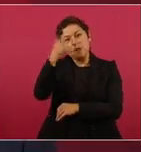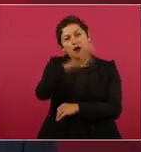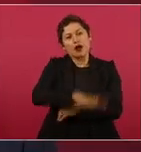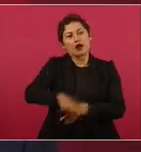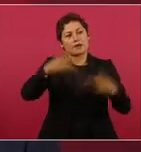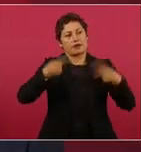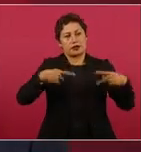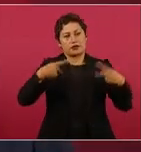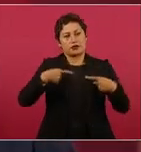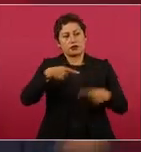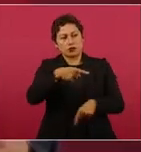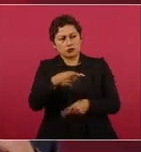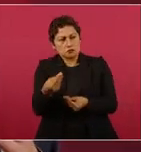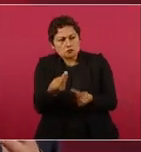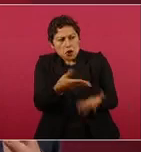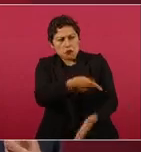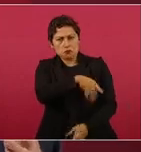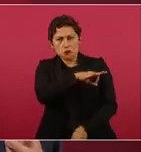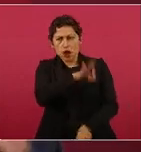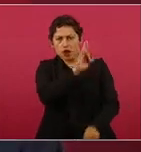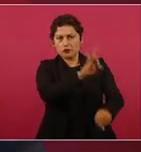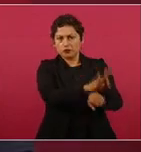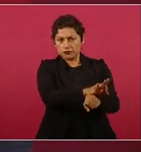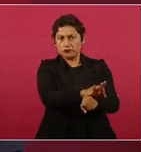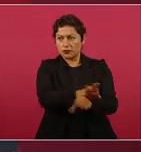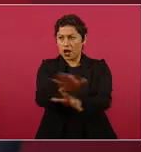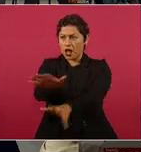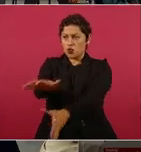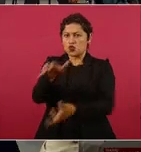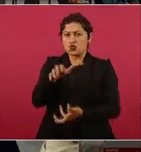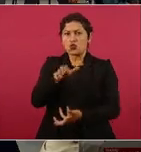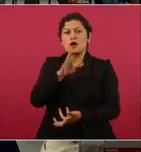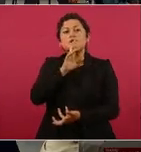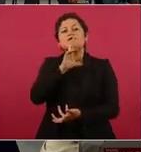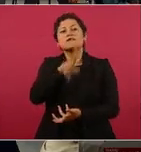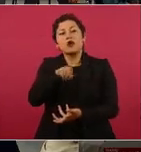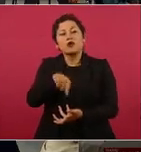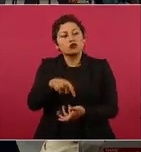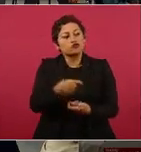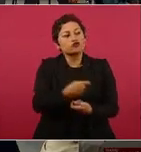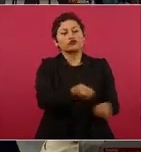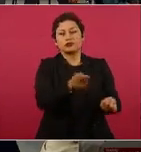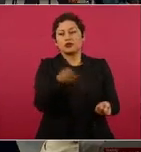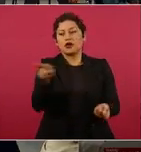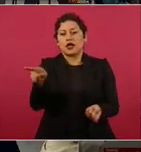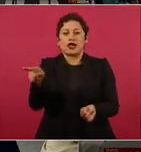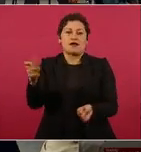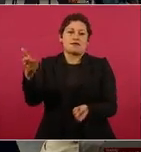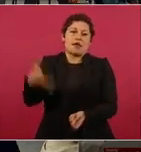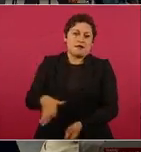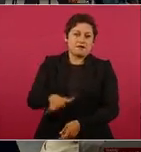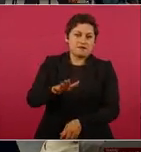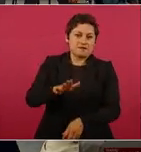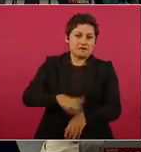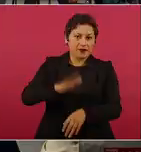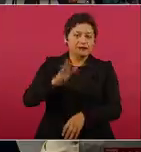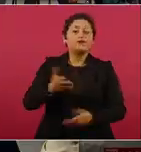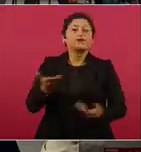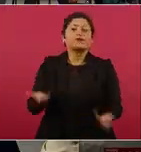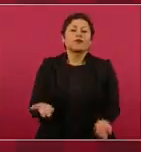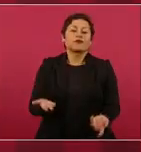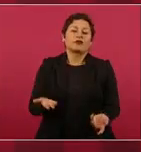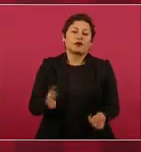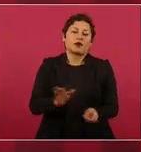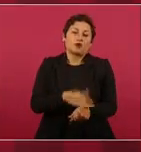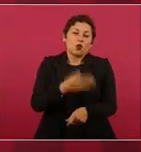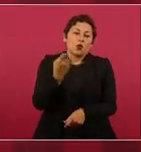pueden utilizar, y se logra concentrar el volumen y entonces obtenemos los mejores precios. Entonces, es muy probable que este medicamento